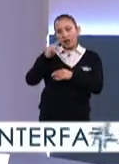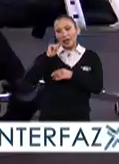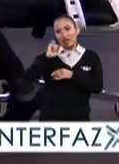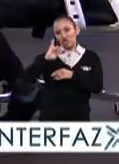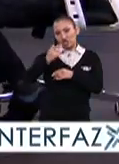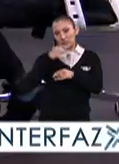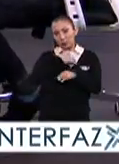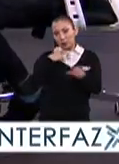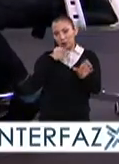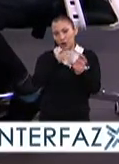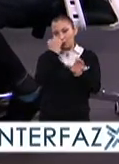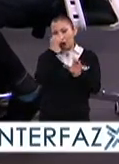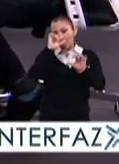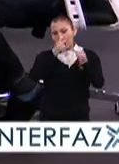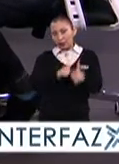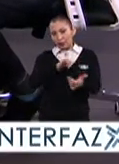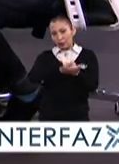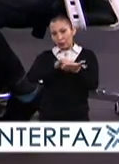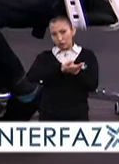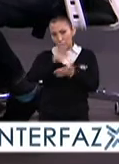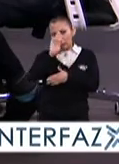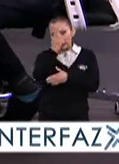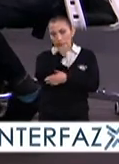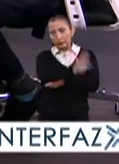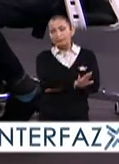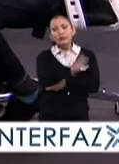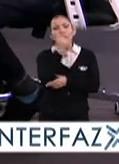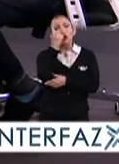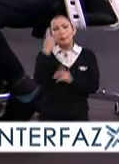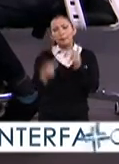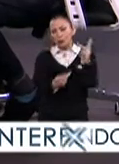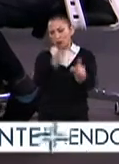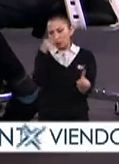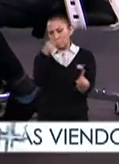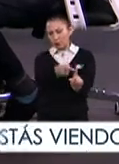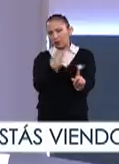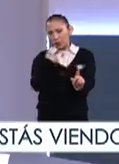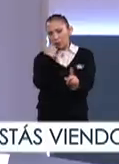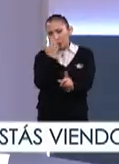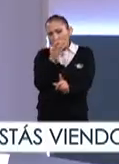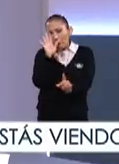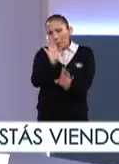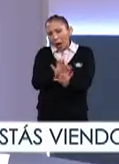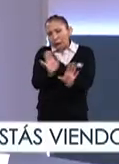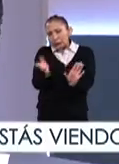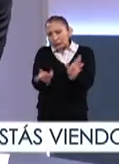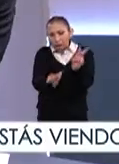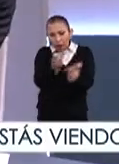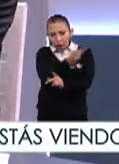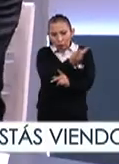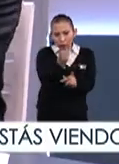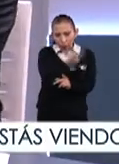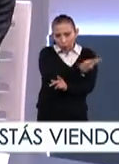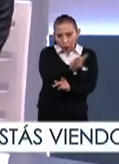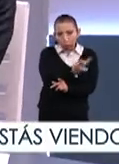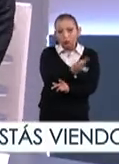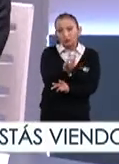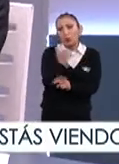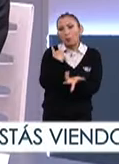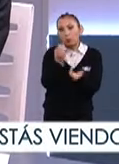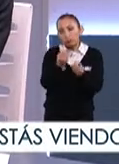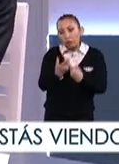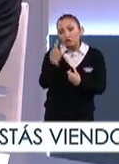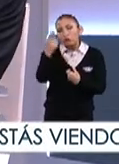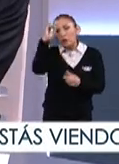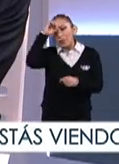Tisch, de Escuela de Artes de la Universidad de Nueva York. Y una de las preguntas centrales que me gustaría formularles a ambos, que ambos nos